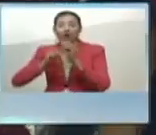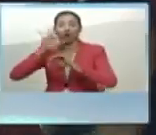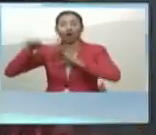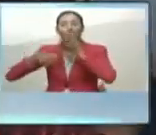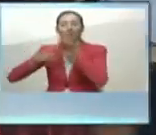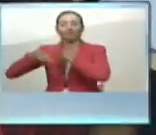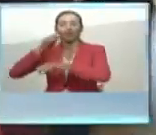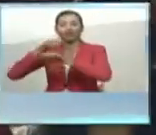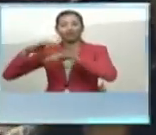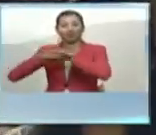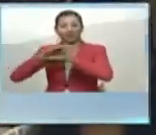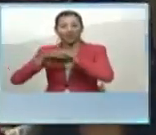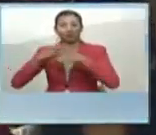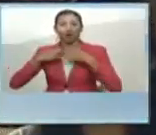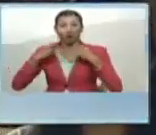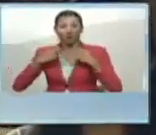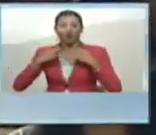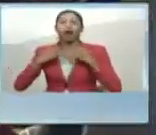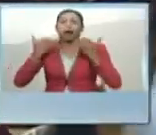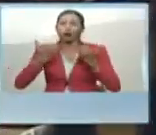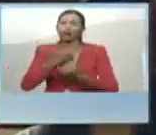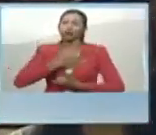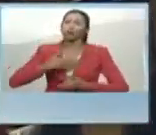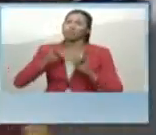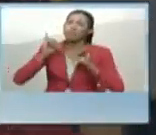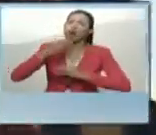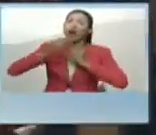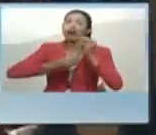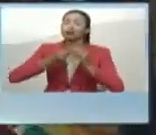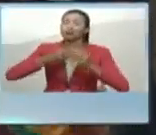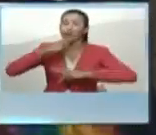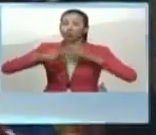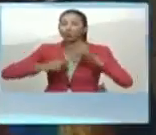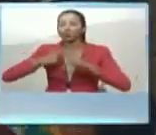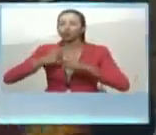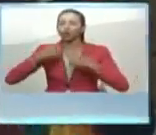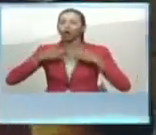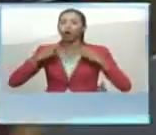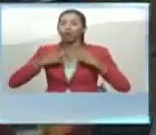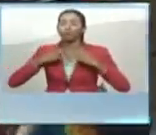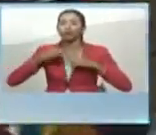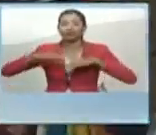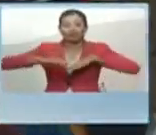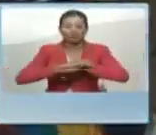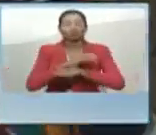o de zapatos a la producción de nuestra ropa, de nuestros zapatos, de todo lo que necesitamos